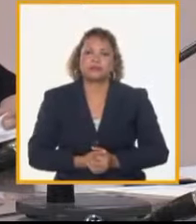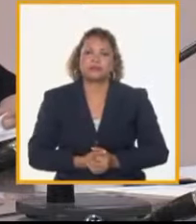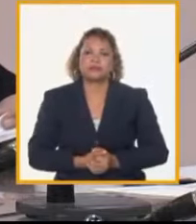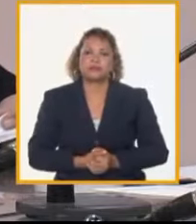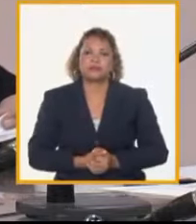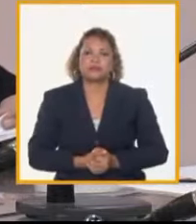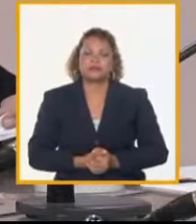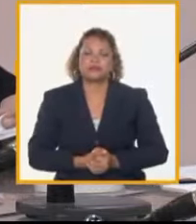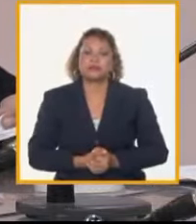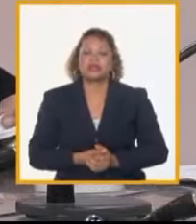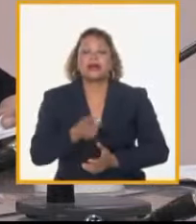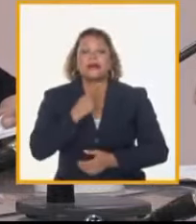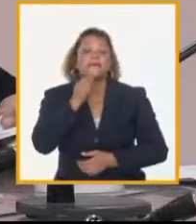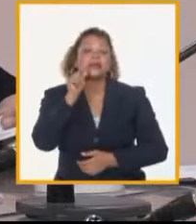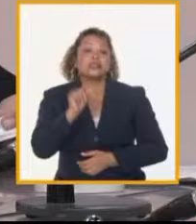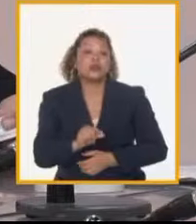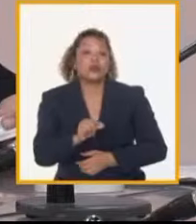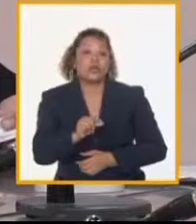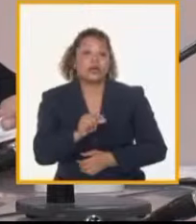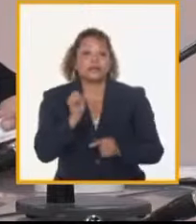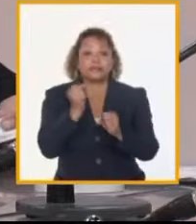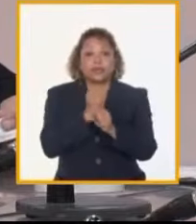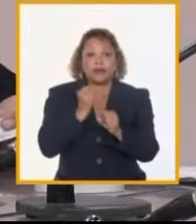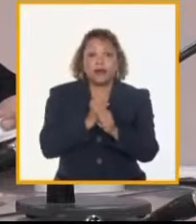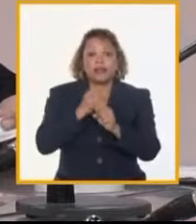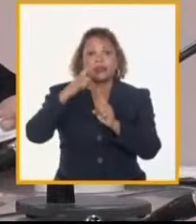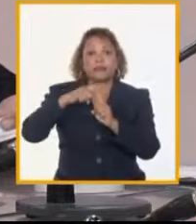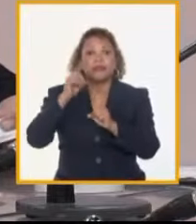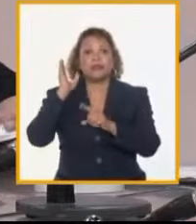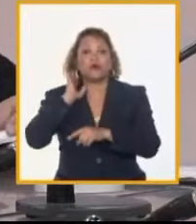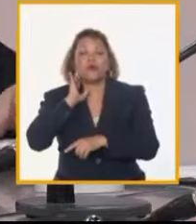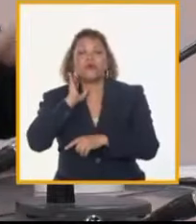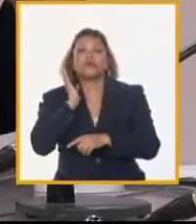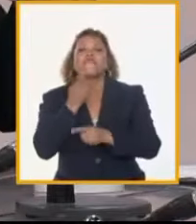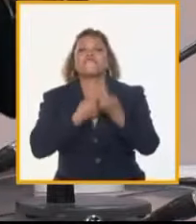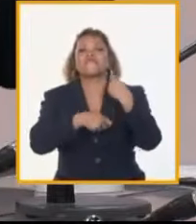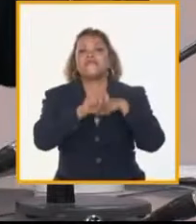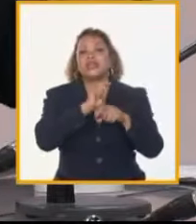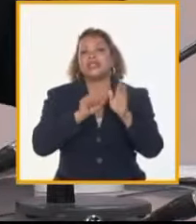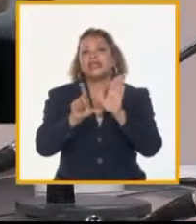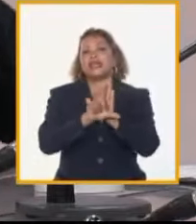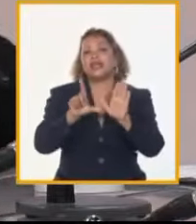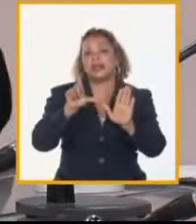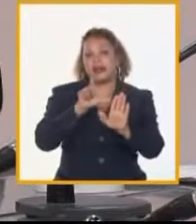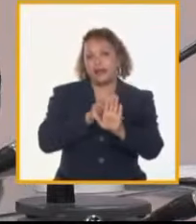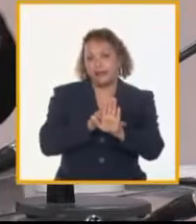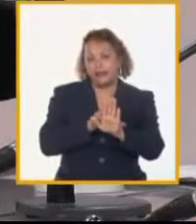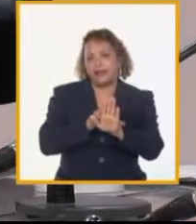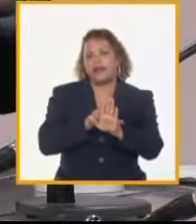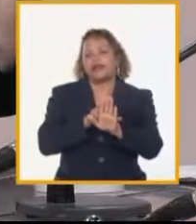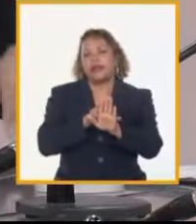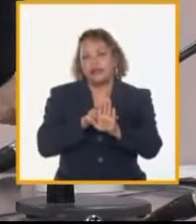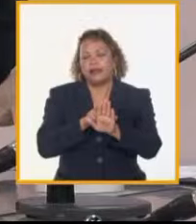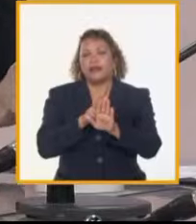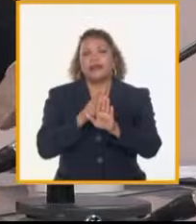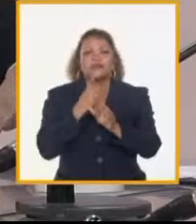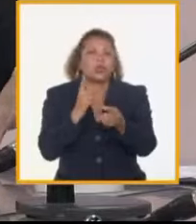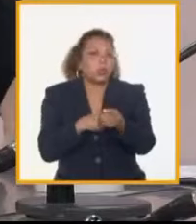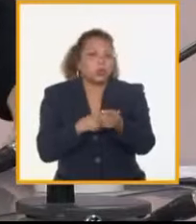gestores ilegales de pasajes con ofertas en precios abusivos y estafas a la población. Ligo porque un poco quizás en el fondo